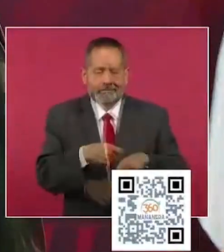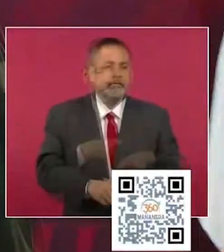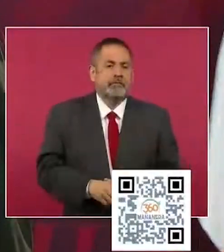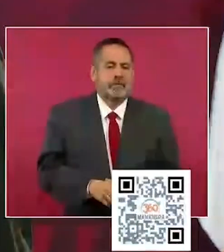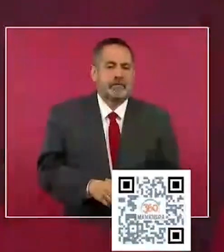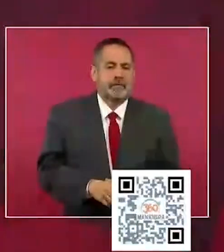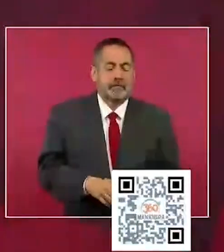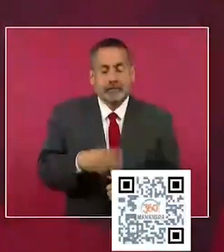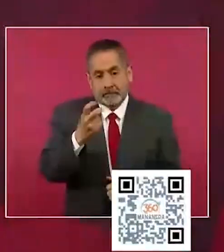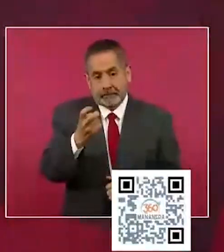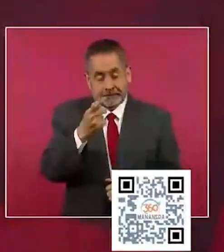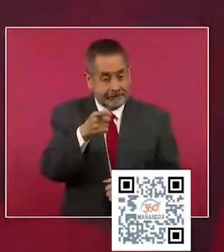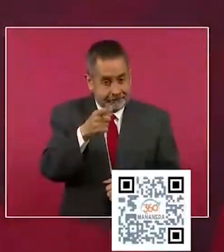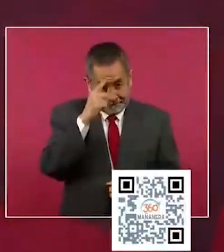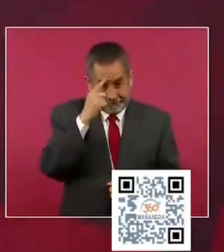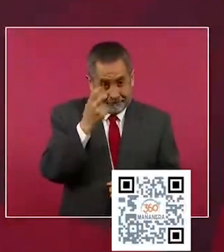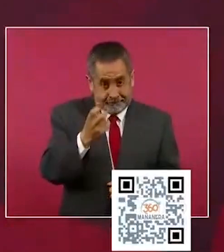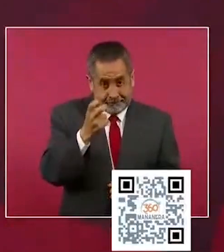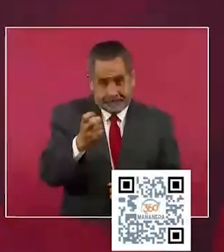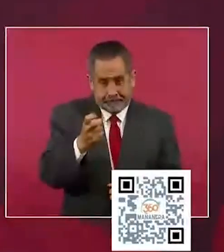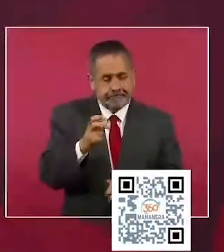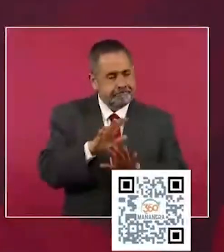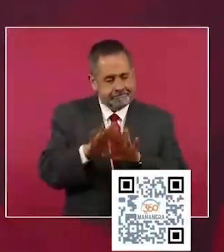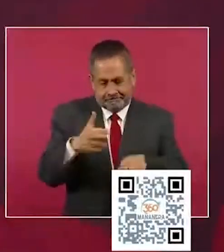dirigentes Entonces eso ya lo estamos cuidando